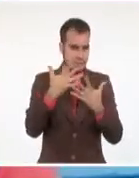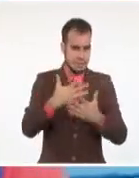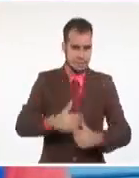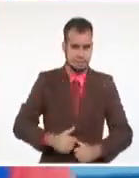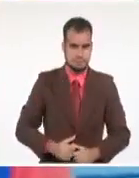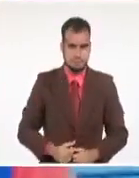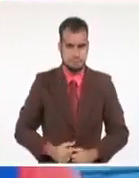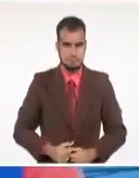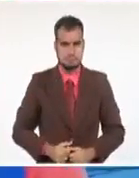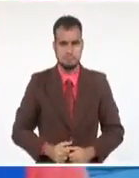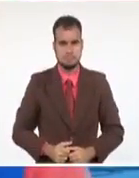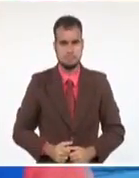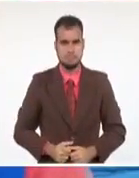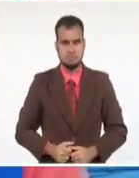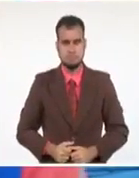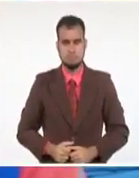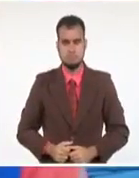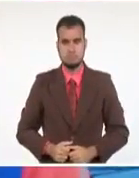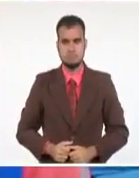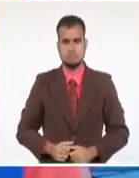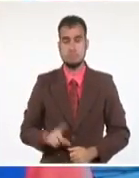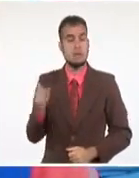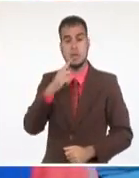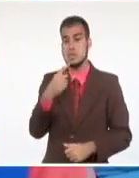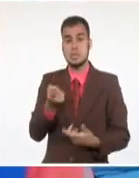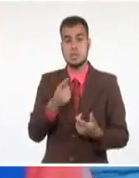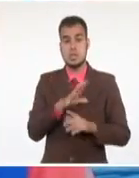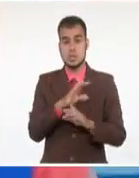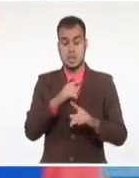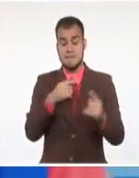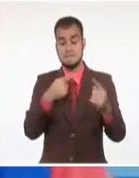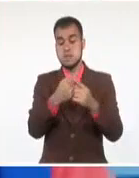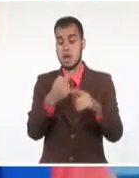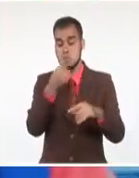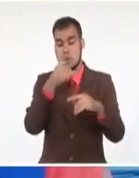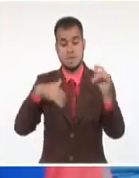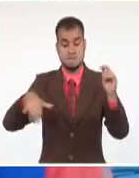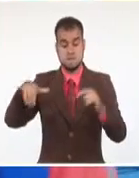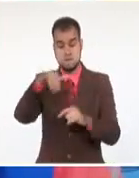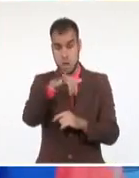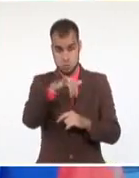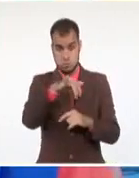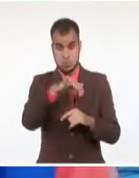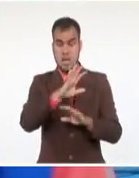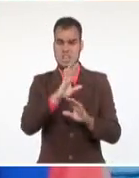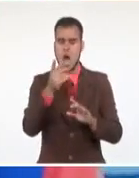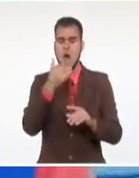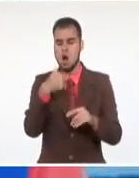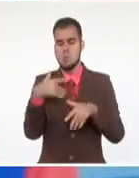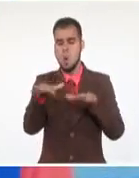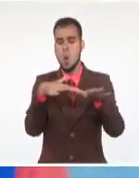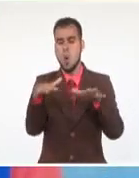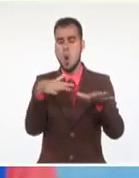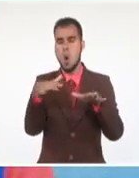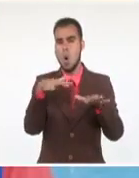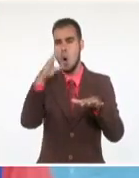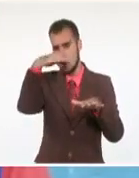Bueno, Pablo, próximo a partir, ¿cómo puedes caracterizar esta preparación del equipo cubano? Sí,